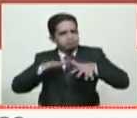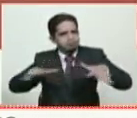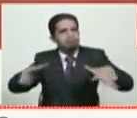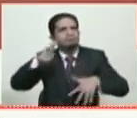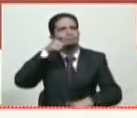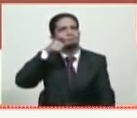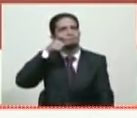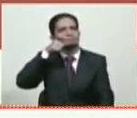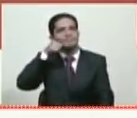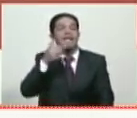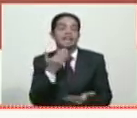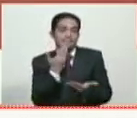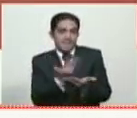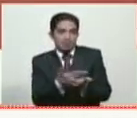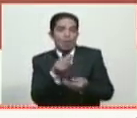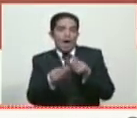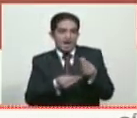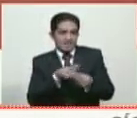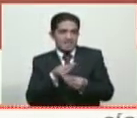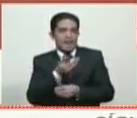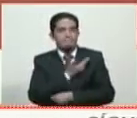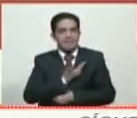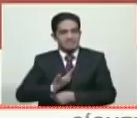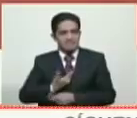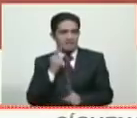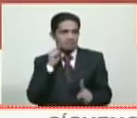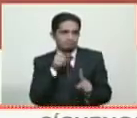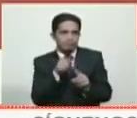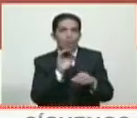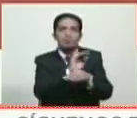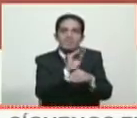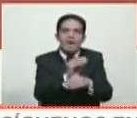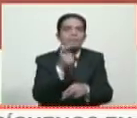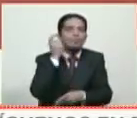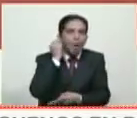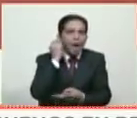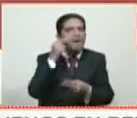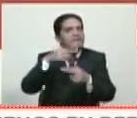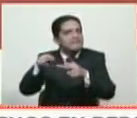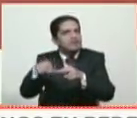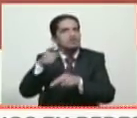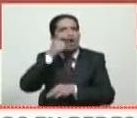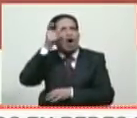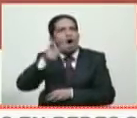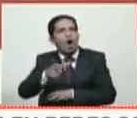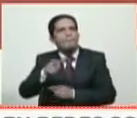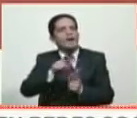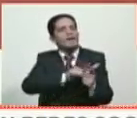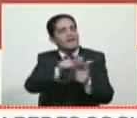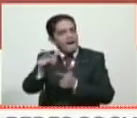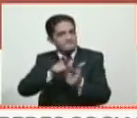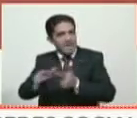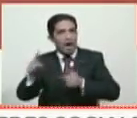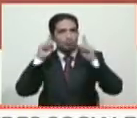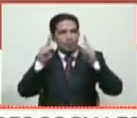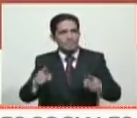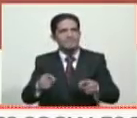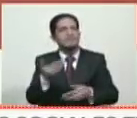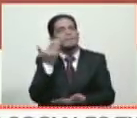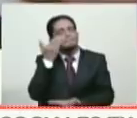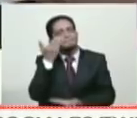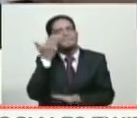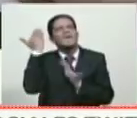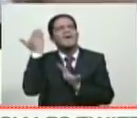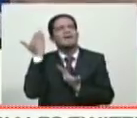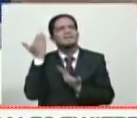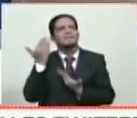ordenado por el presidente Maduro para cuidar a nuestras mujeres, a nuestros niños, a nuestros hombres que se desplazaban por las carreteras, fíjense cómo